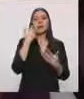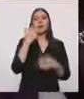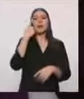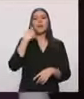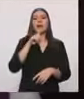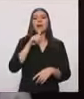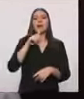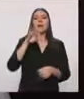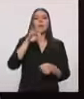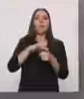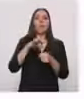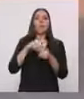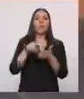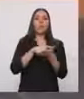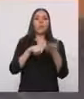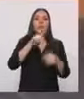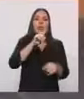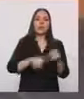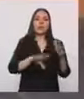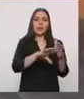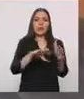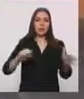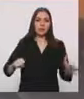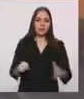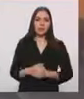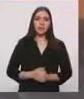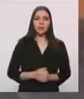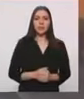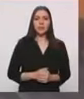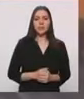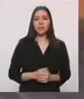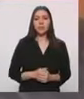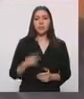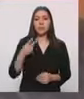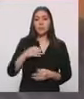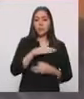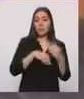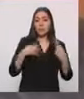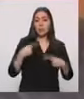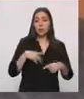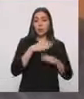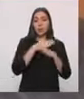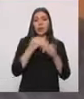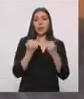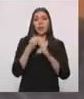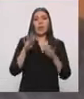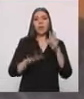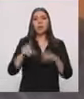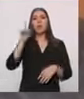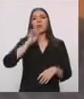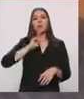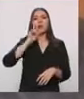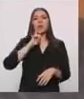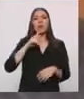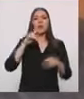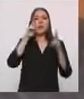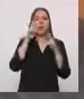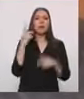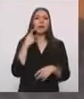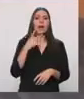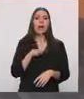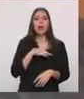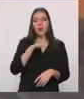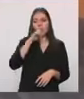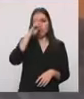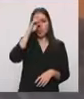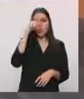Claro, Mauricio, pero no solamente es la resistencia en la sociedad, sino también ya cuando la mujer está en la política, está esta violencia política